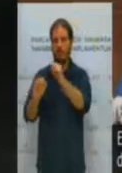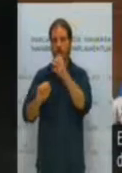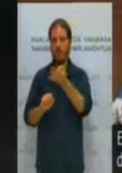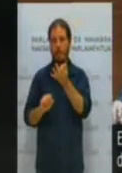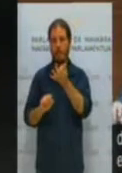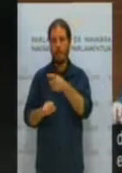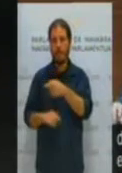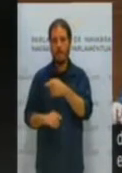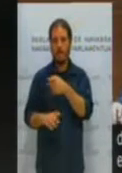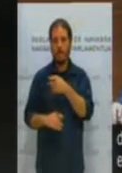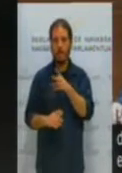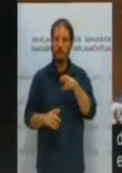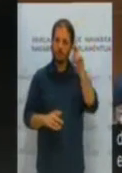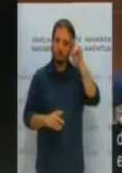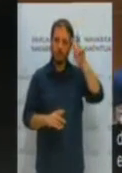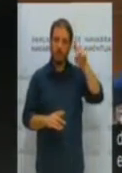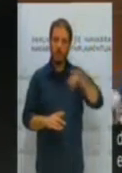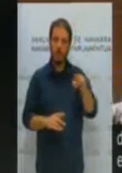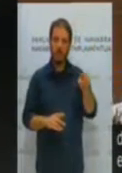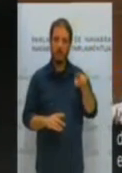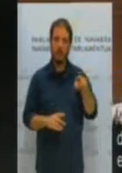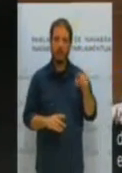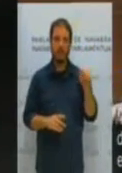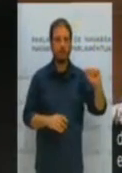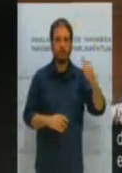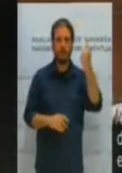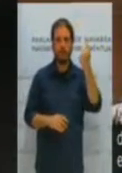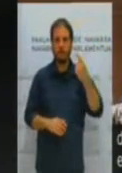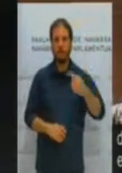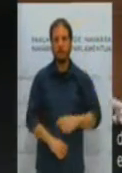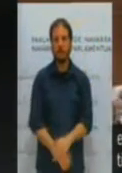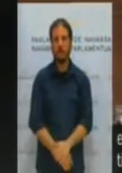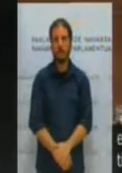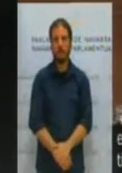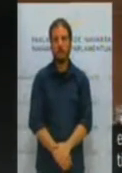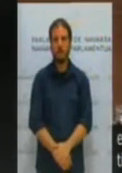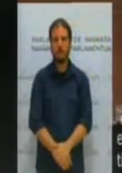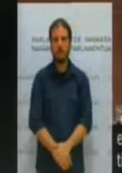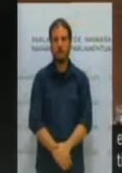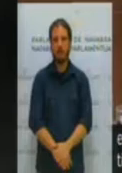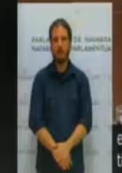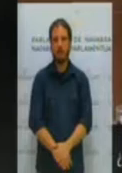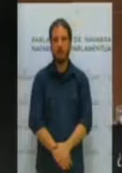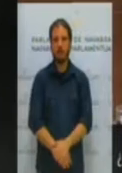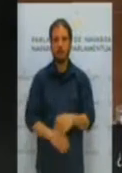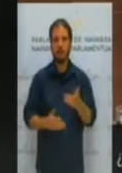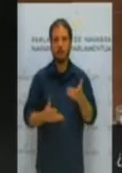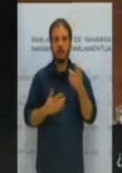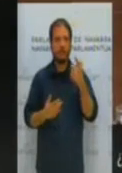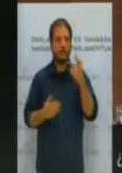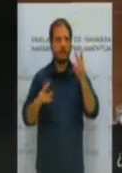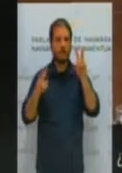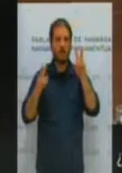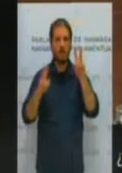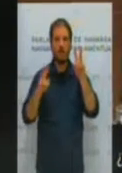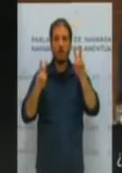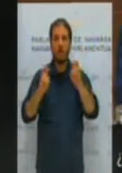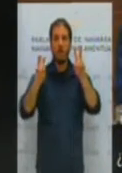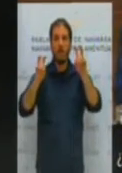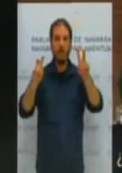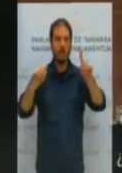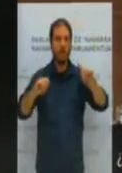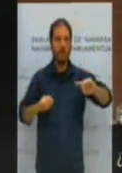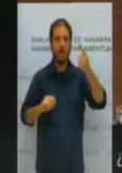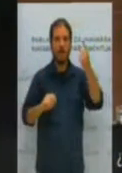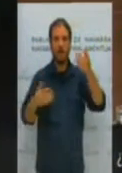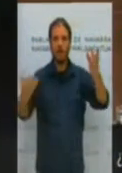tanto, eso tiene que ser reconocido. ¿Y cuál es la principal novedad? Y digo principal novedad porque esto también desmiente lo que han dicho otros grupos.